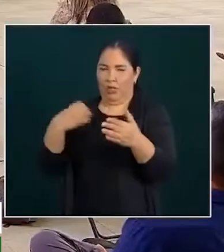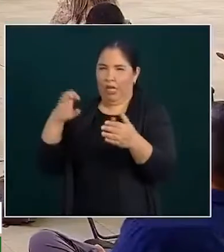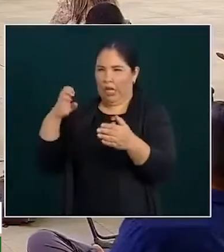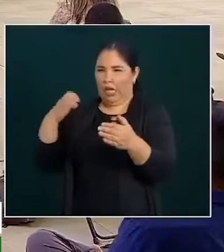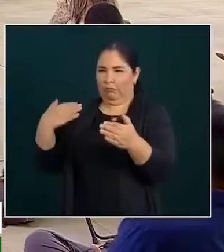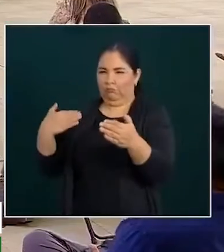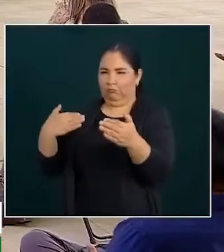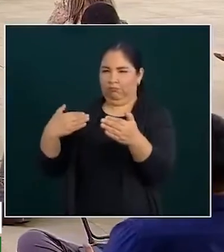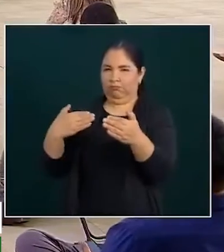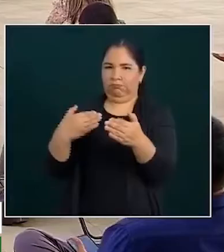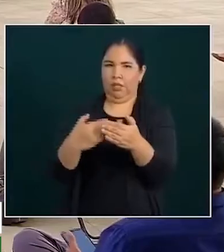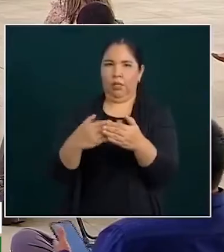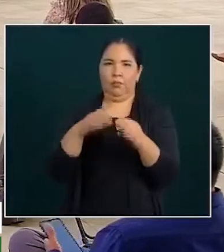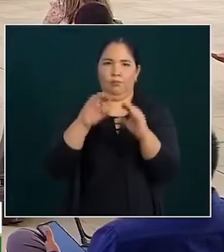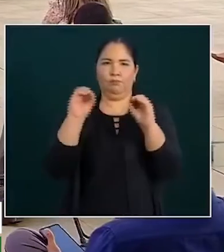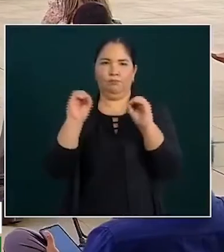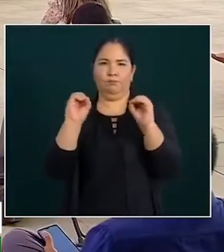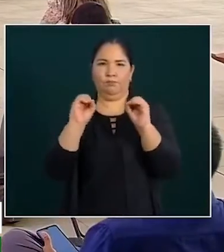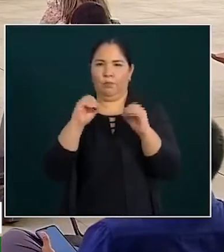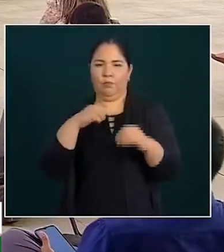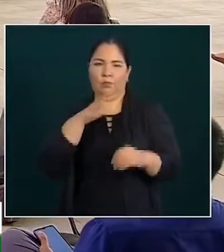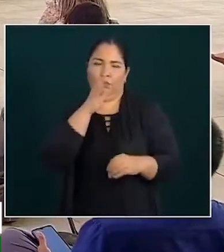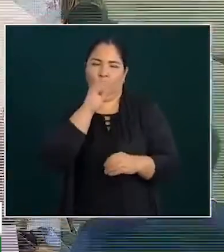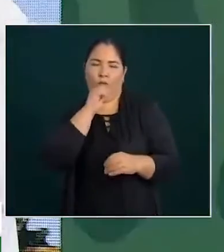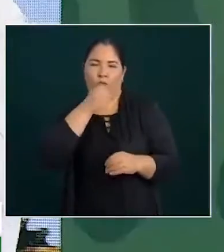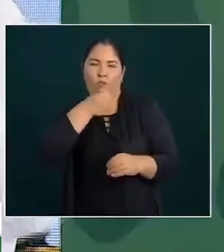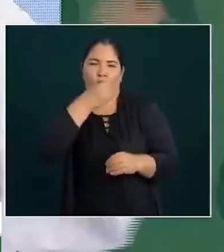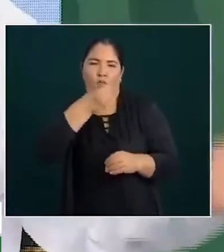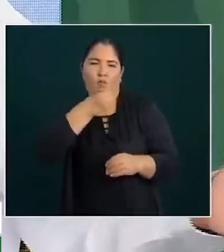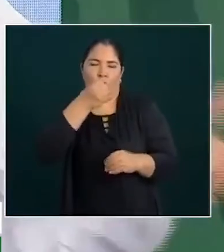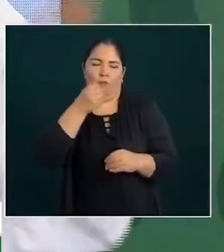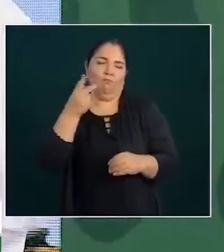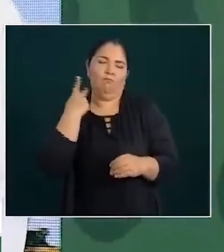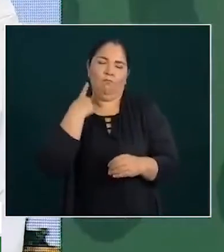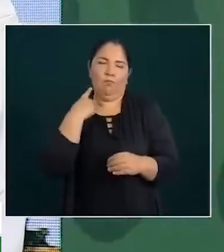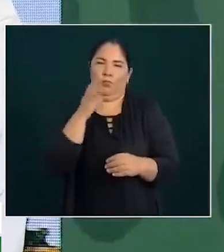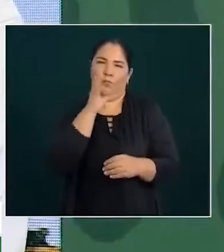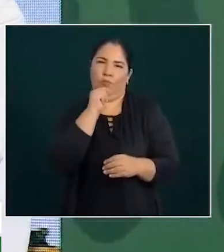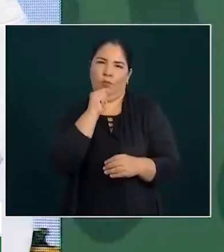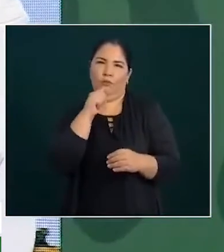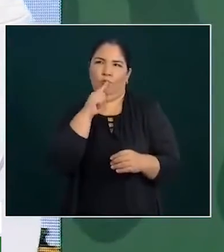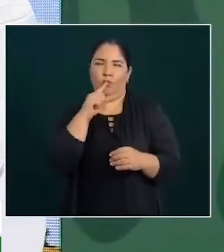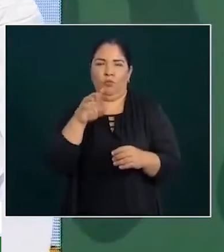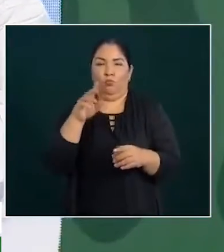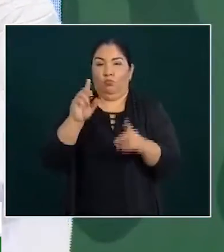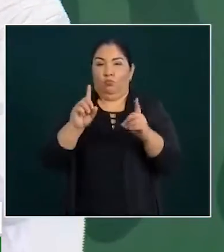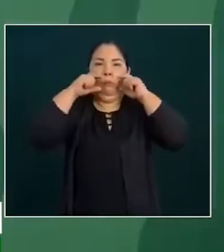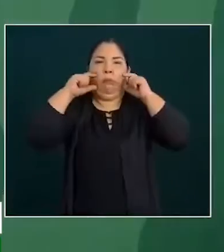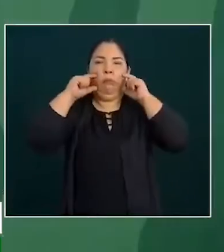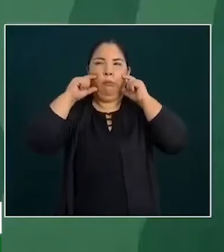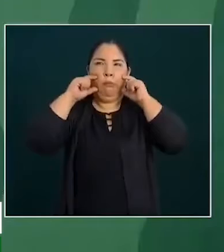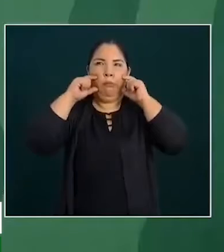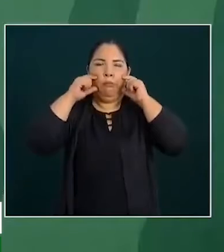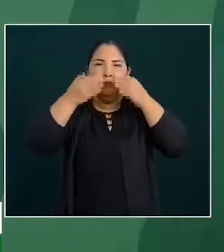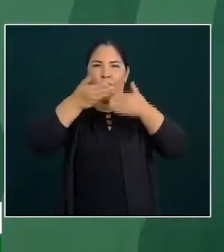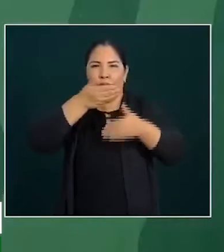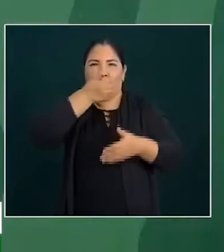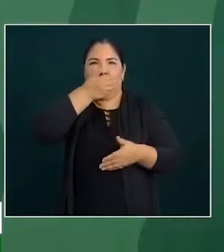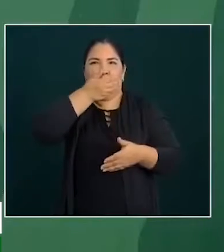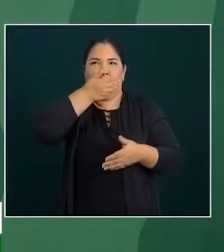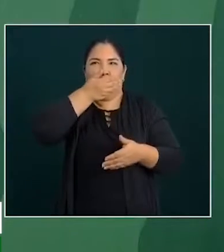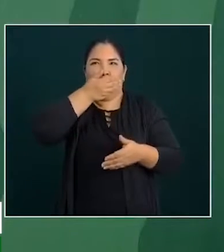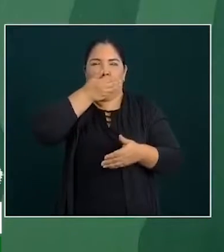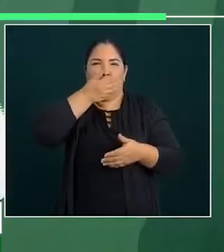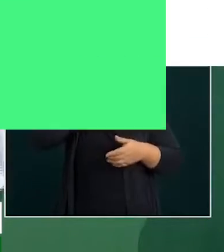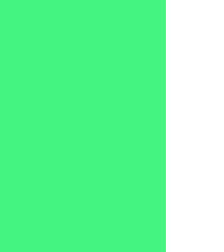van a continuar, pero para asuntos políticos, pues no sé cómo le voy a hacer. Me voy a poner mi... Ahí sí voy a tener que